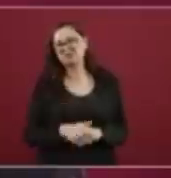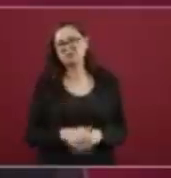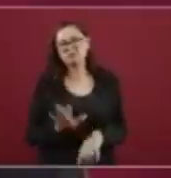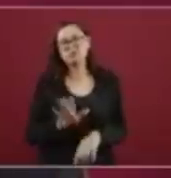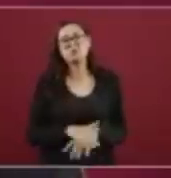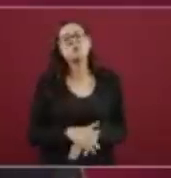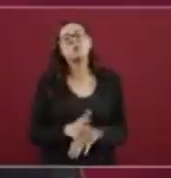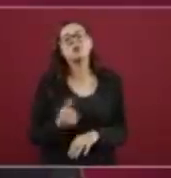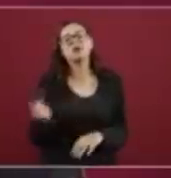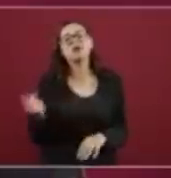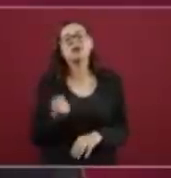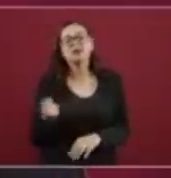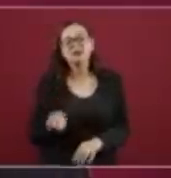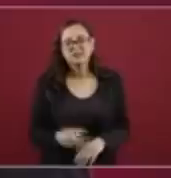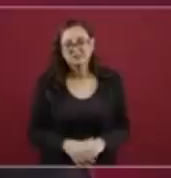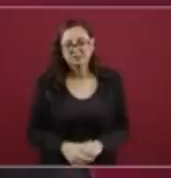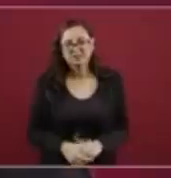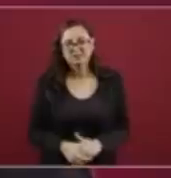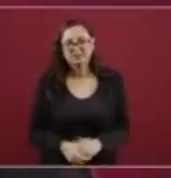tienen